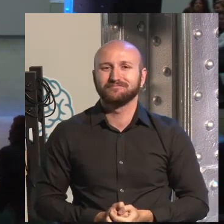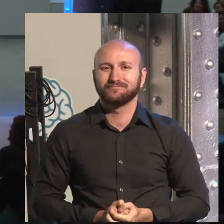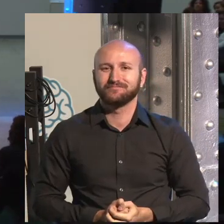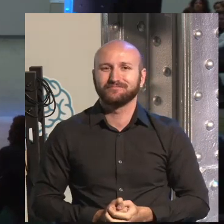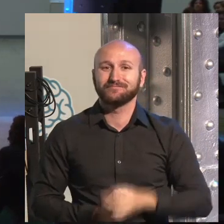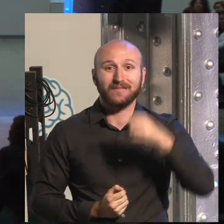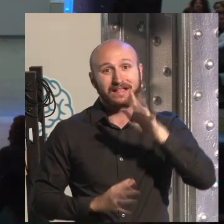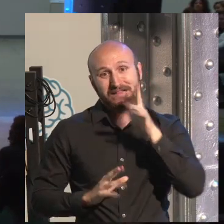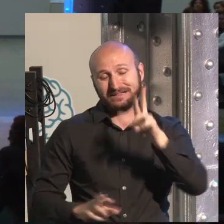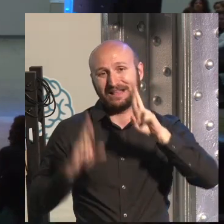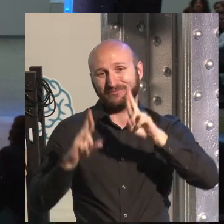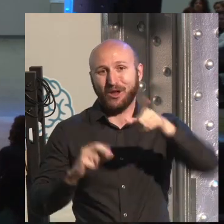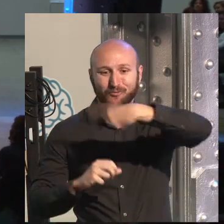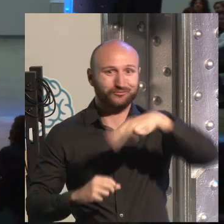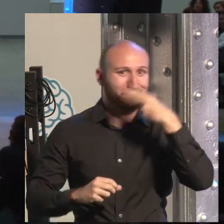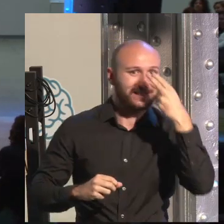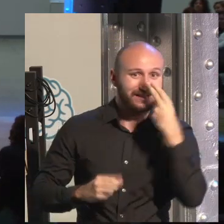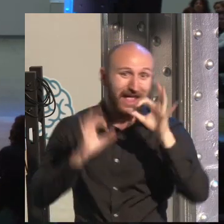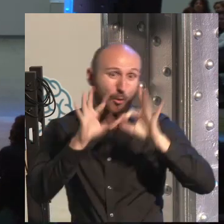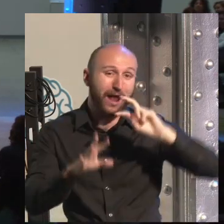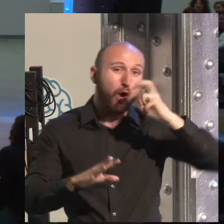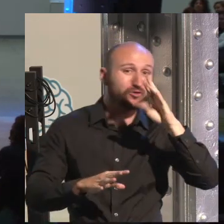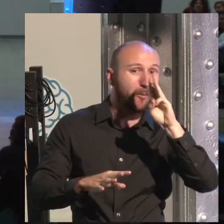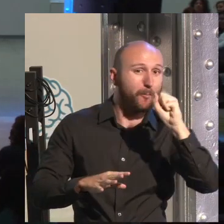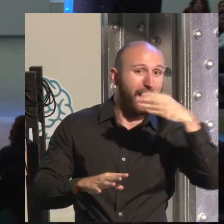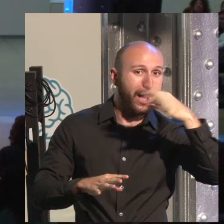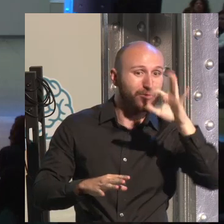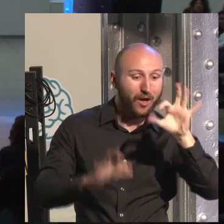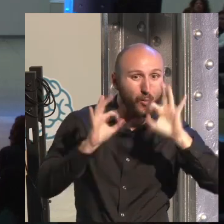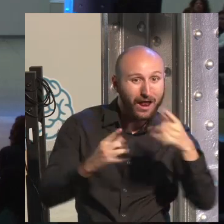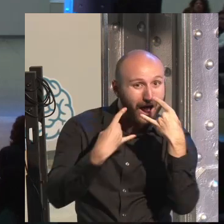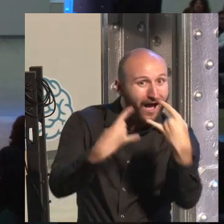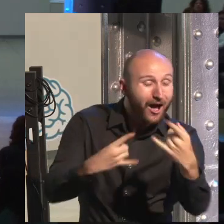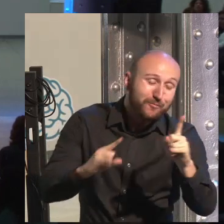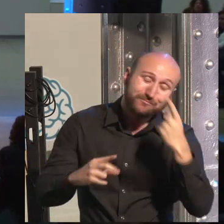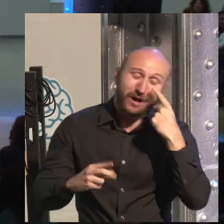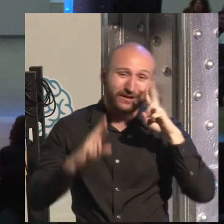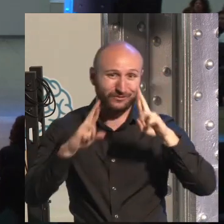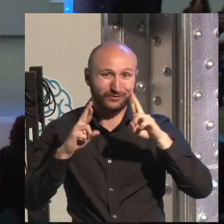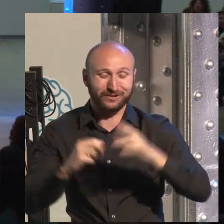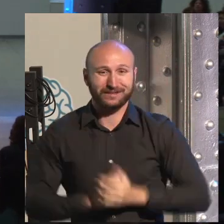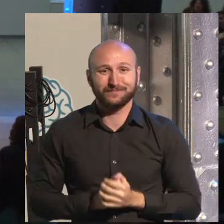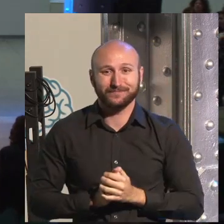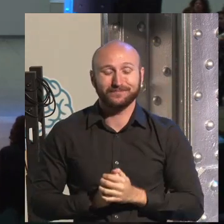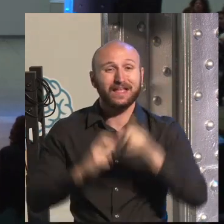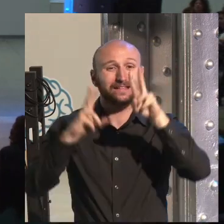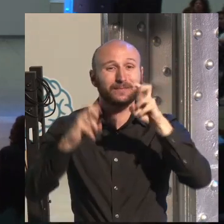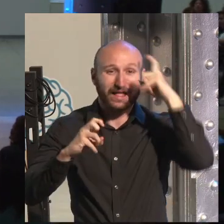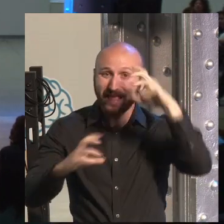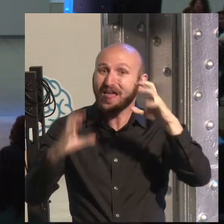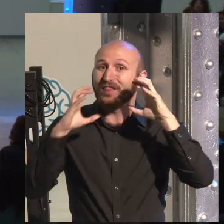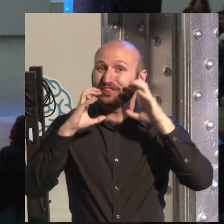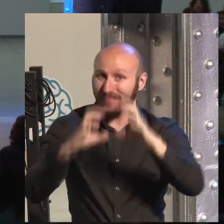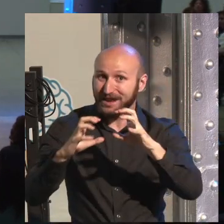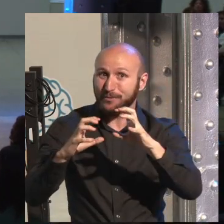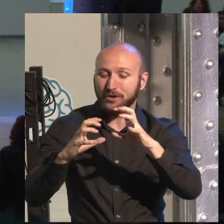Espero que os interese, no sé si tanto como el de Pablo, pero os voy a contar un par de historias por lo menos, porque eso es de lo que va el cerebro, ¿no? El